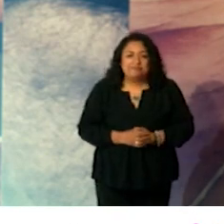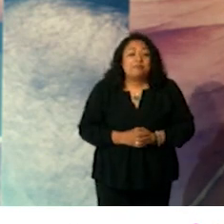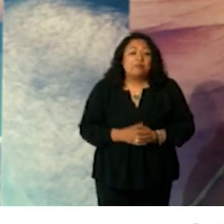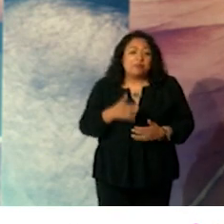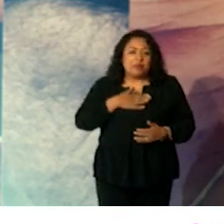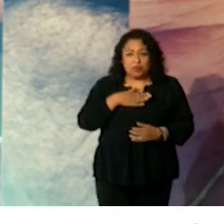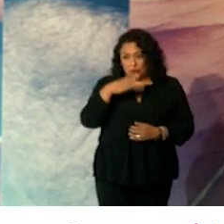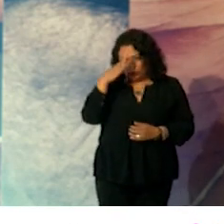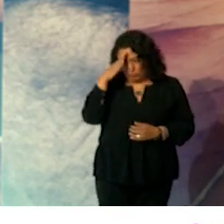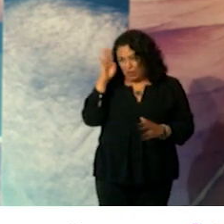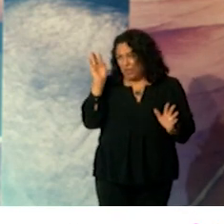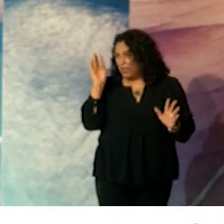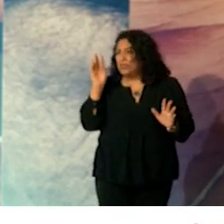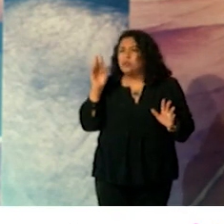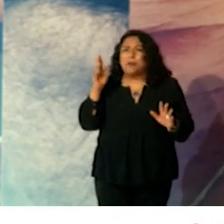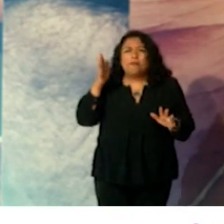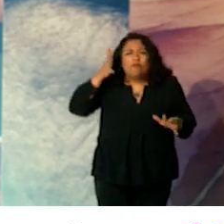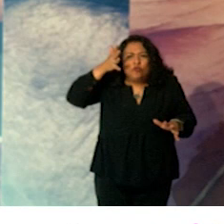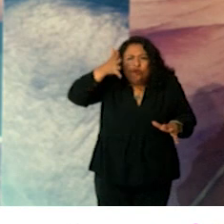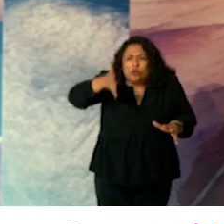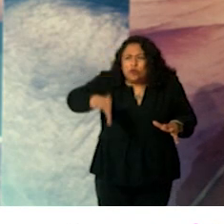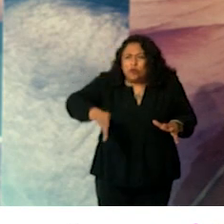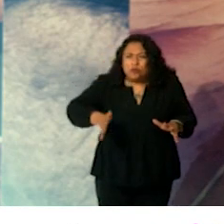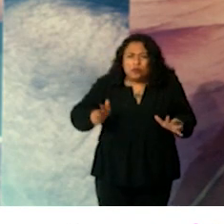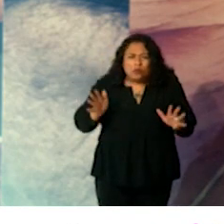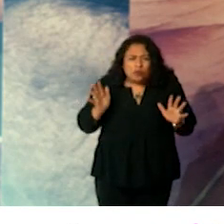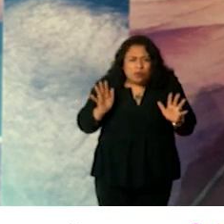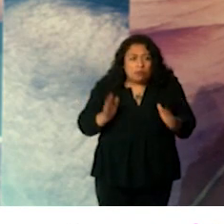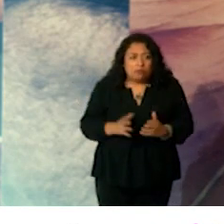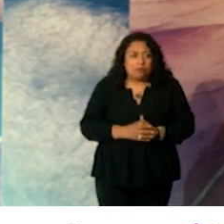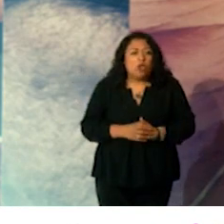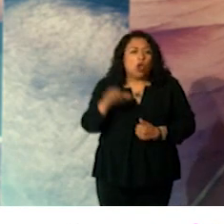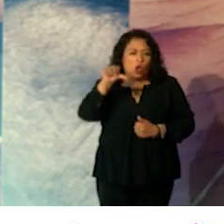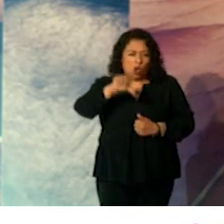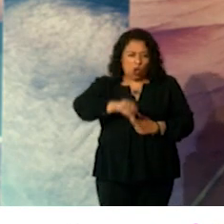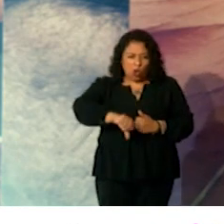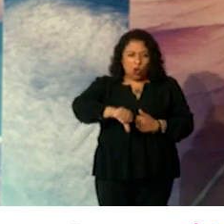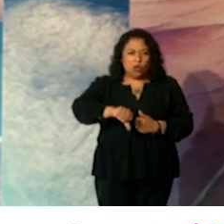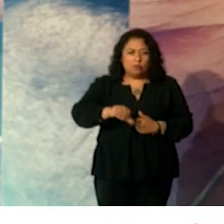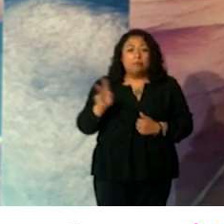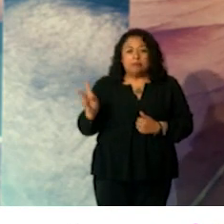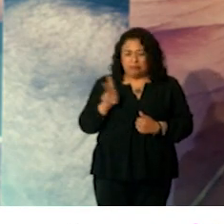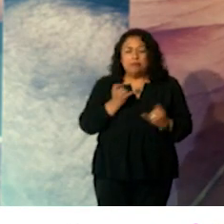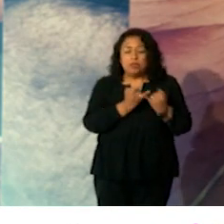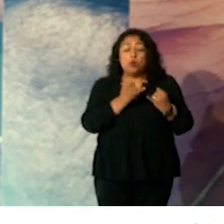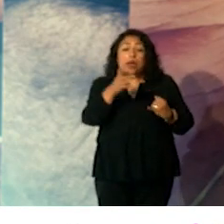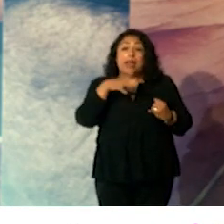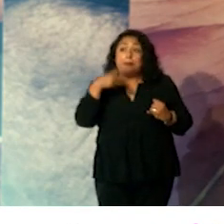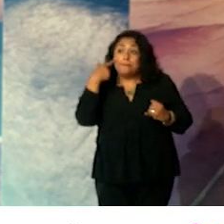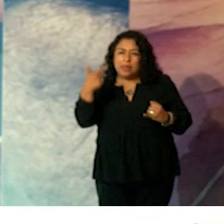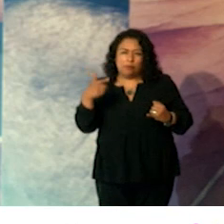Yo creo que, de nuevo, si vamos a hablar de ruta a futuro, voy a seguir la misma línea de Nora, no, que tenemos que hablar de presente. Hoy en día, a nivel gobierno y a nivel como